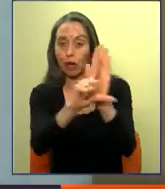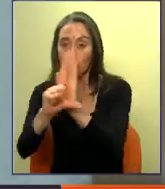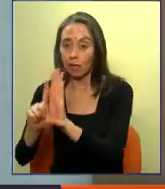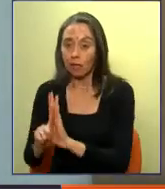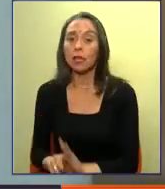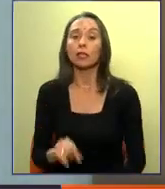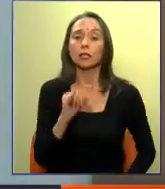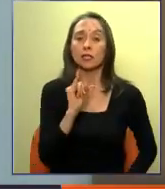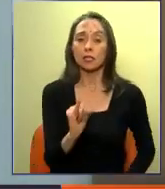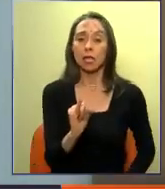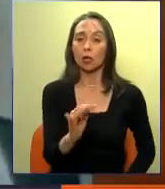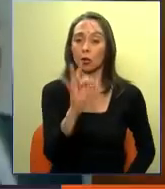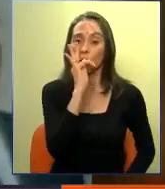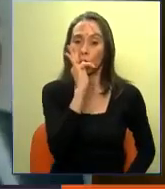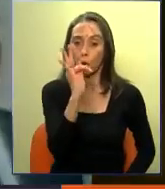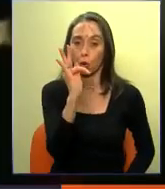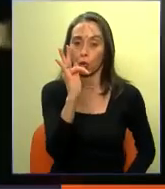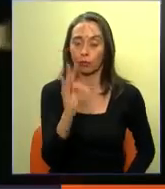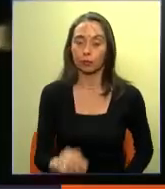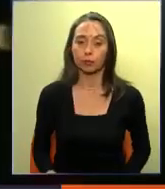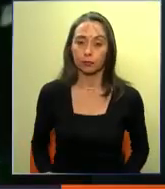Sí, juro.